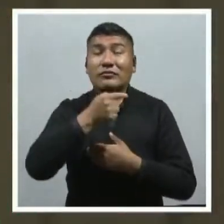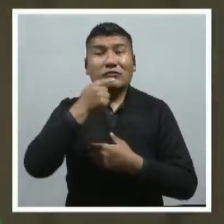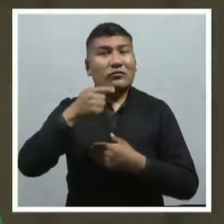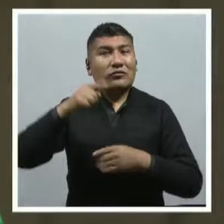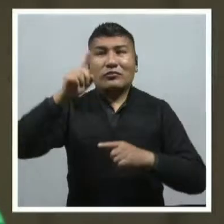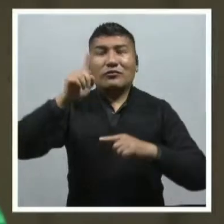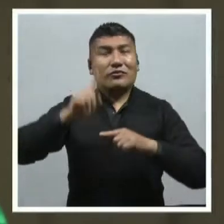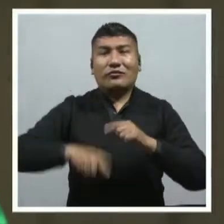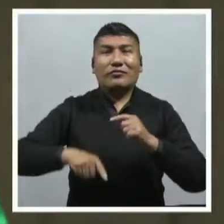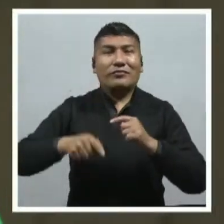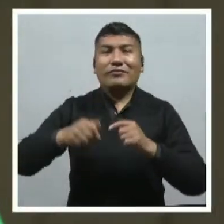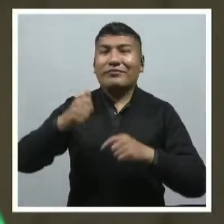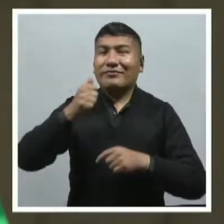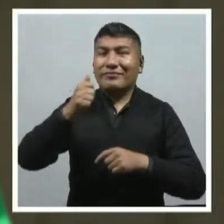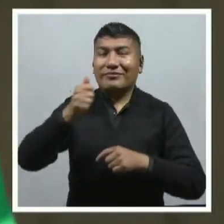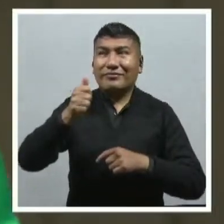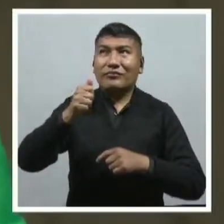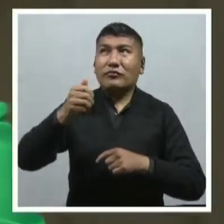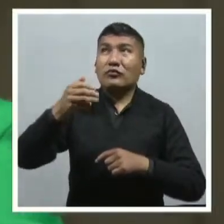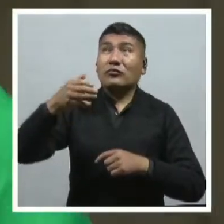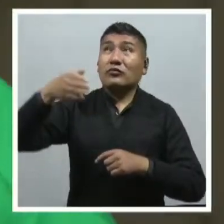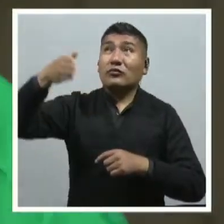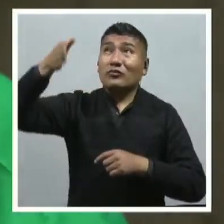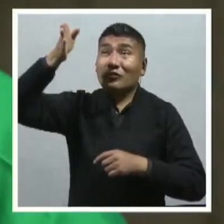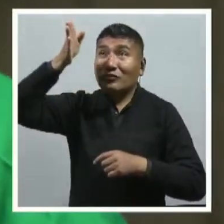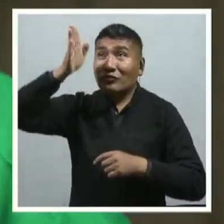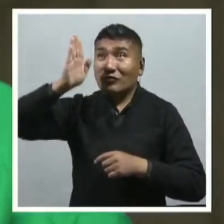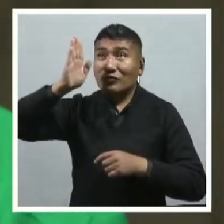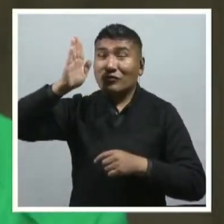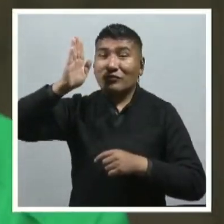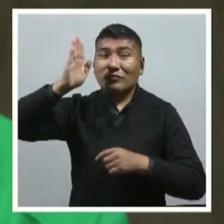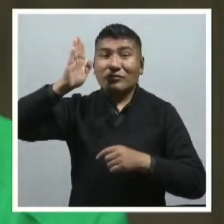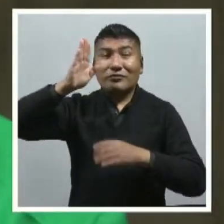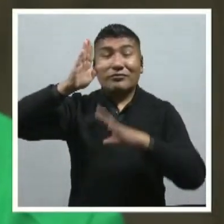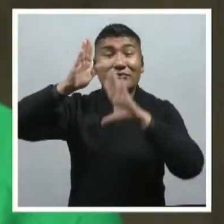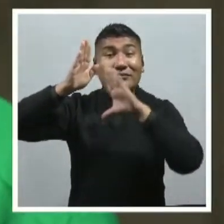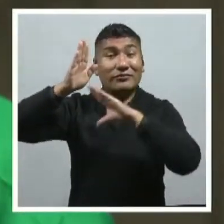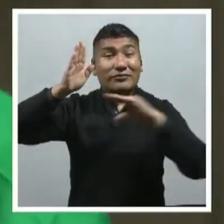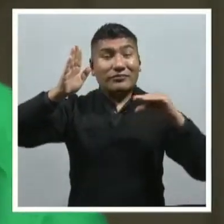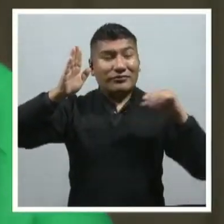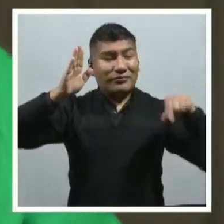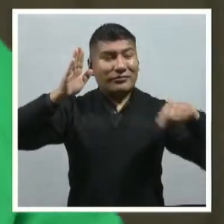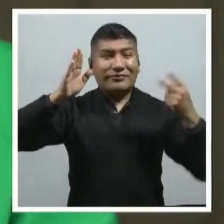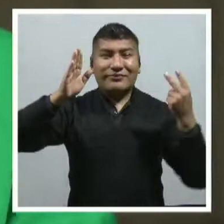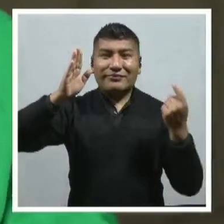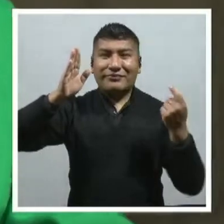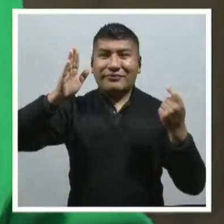podemos servir al mismo tiempo a Dios y al dinero.